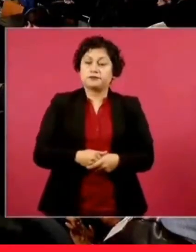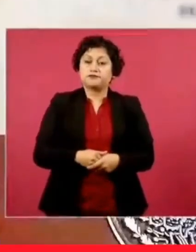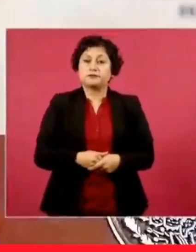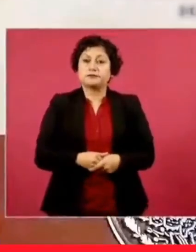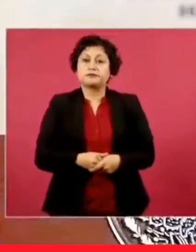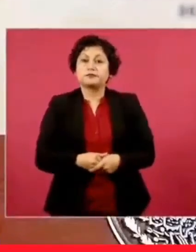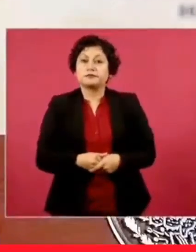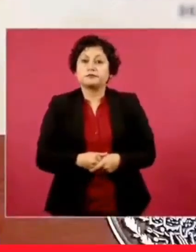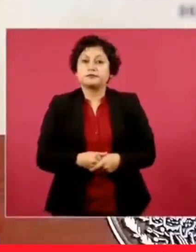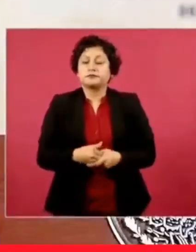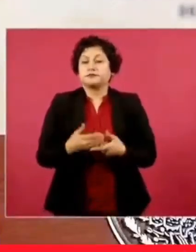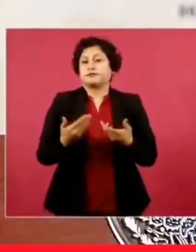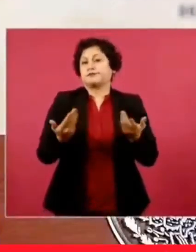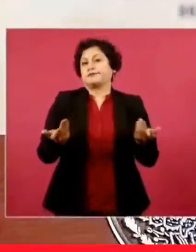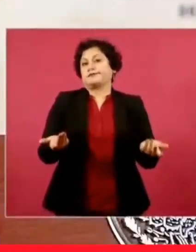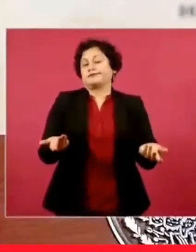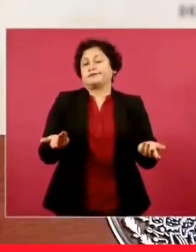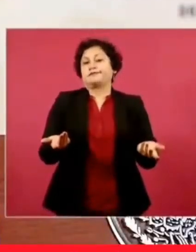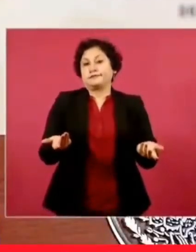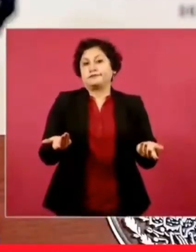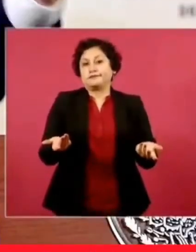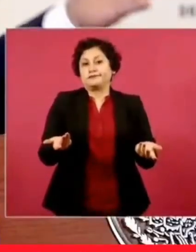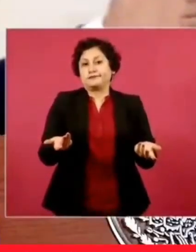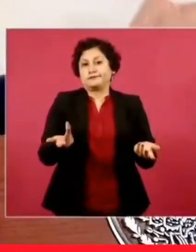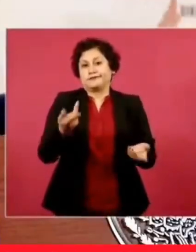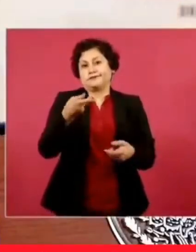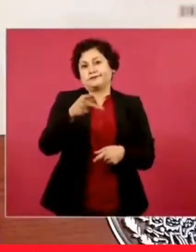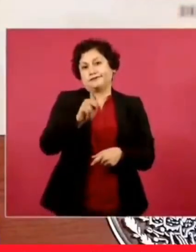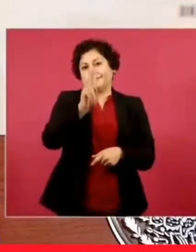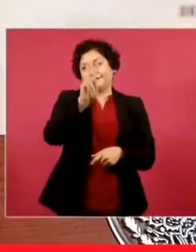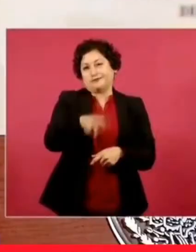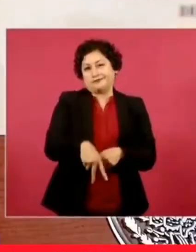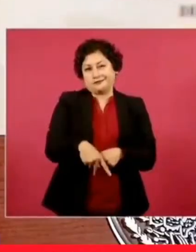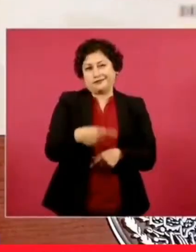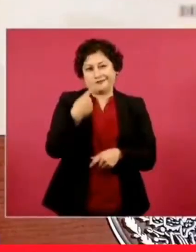Nada más ya hemos visto cómo por la ambición al dinero